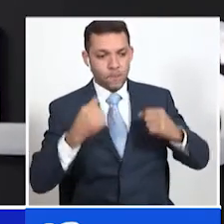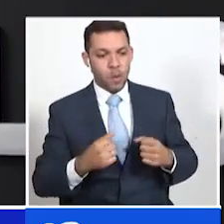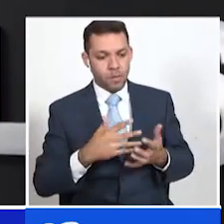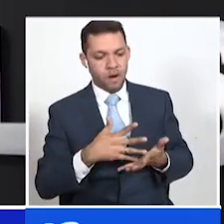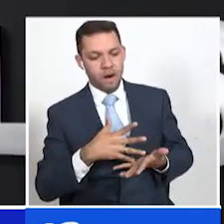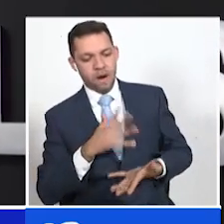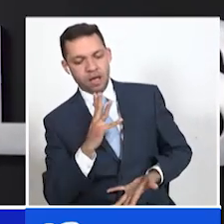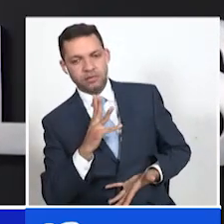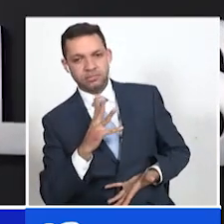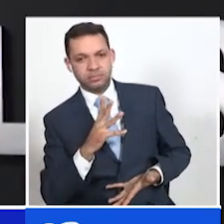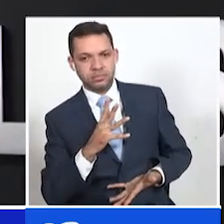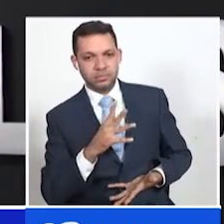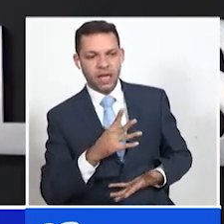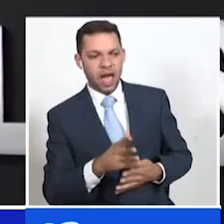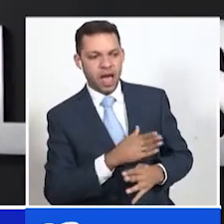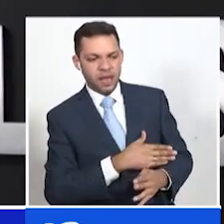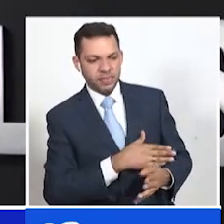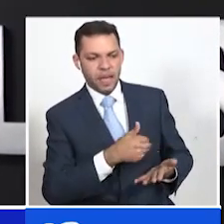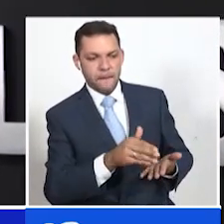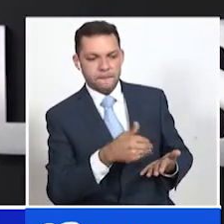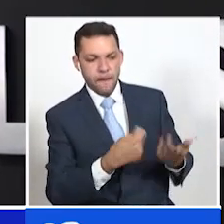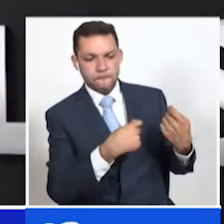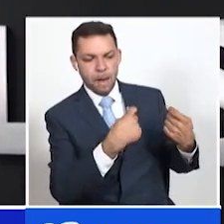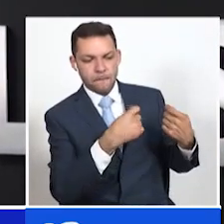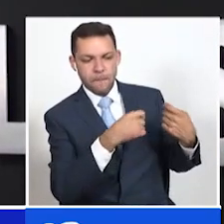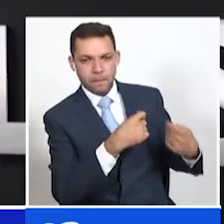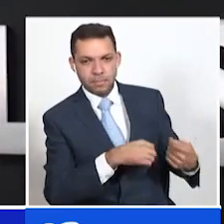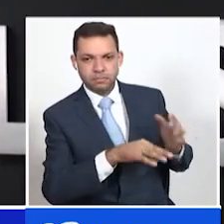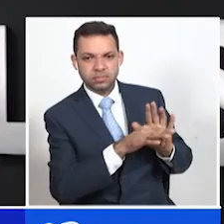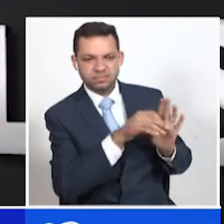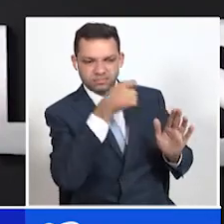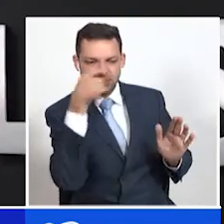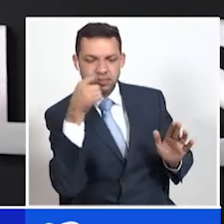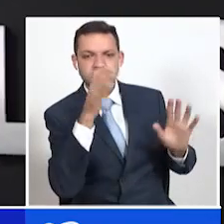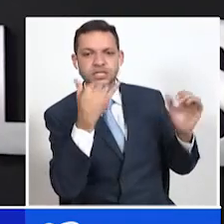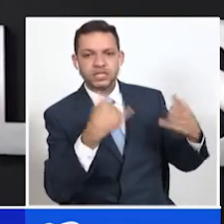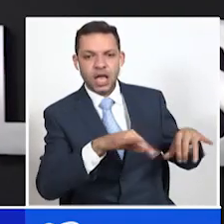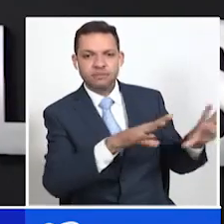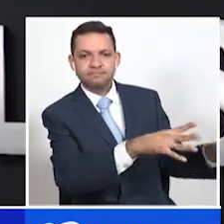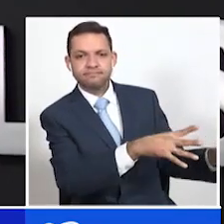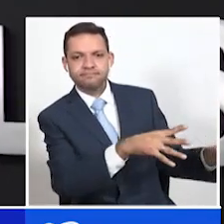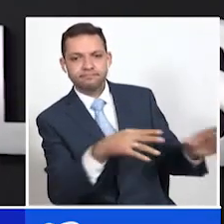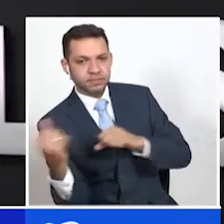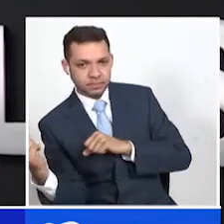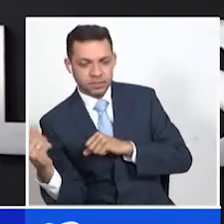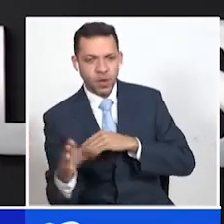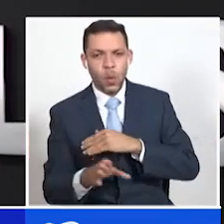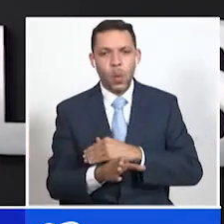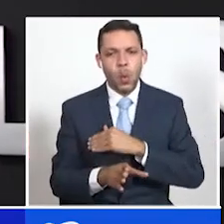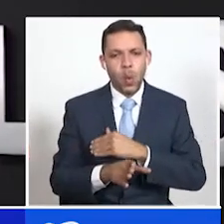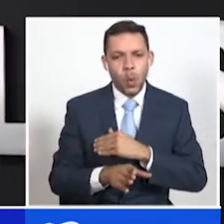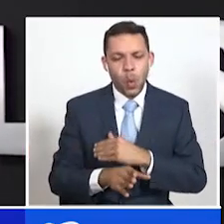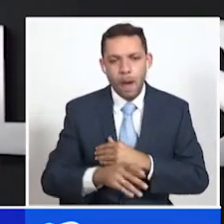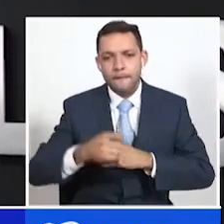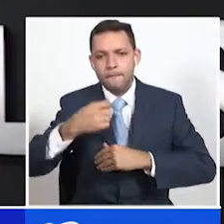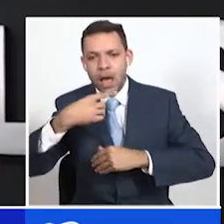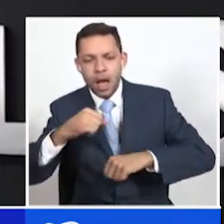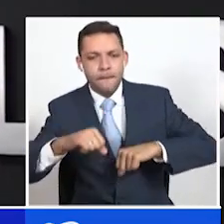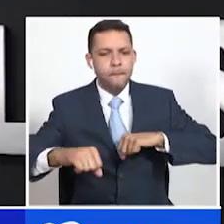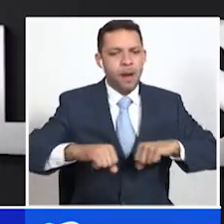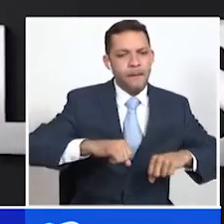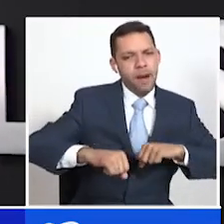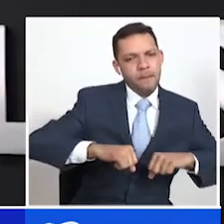esta organización dedicaba para la venta de estupefacientes. Continuaremos realizando estas